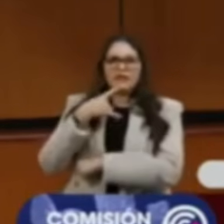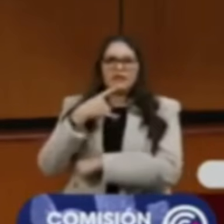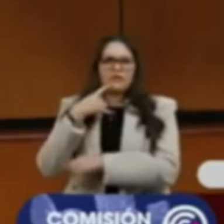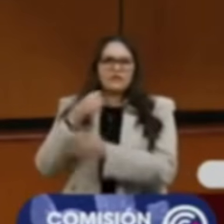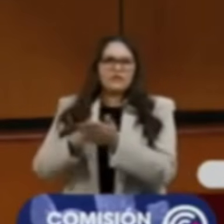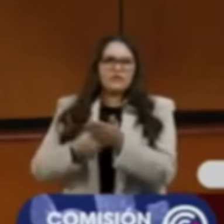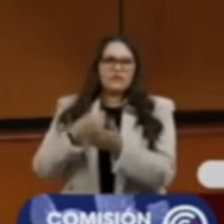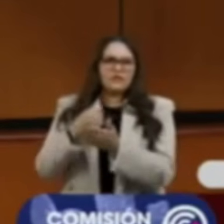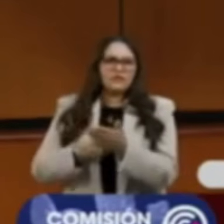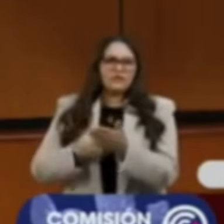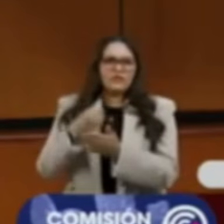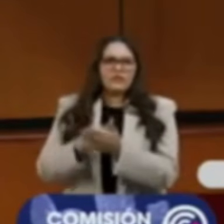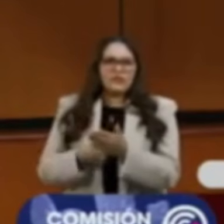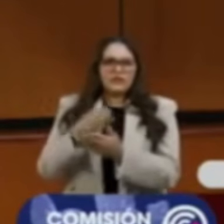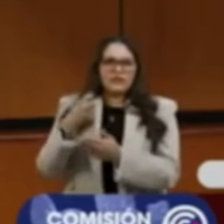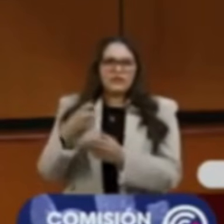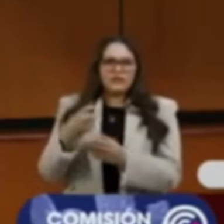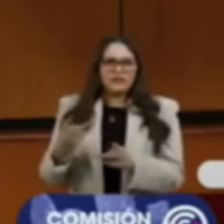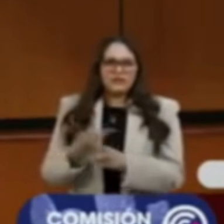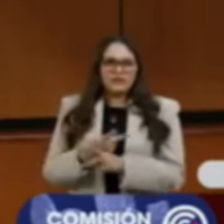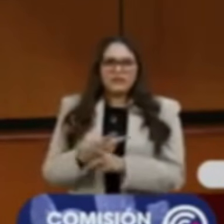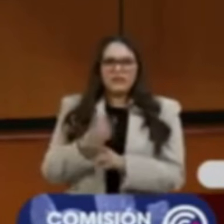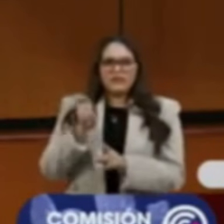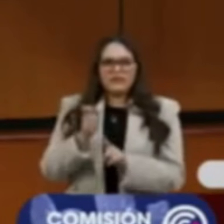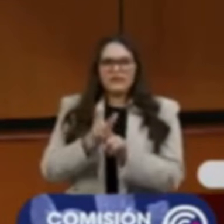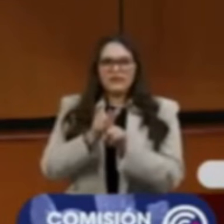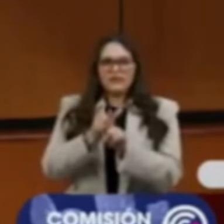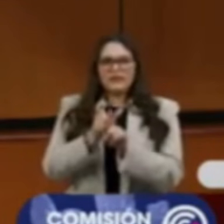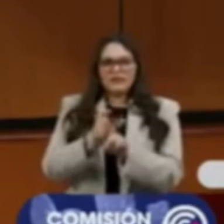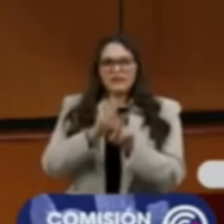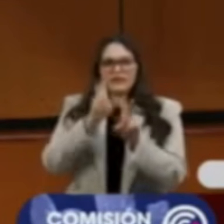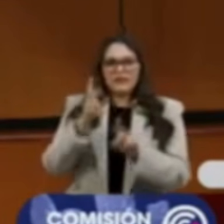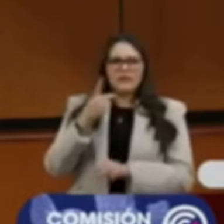años. Por otro lado, esto no es persecución